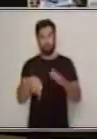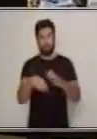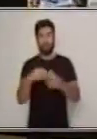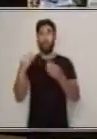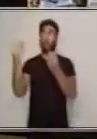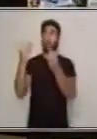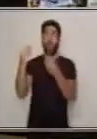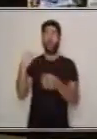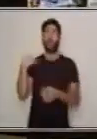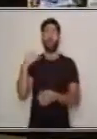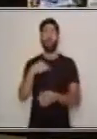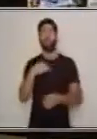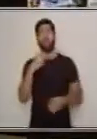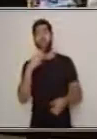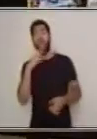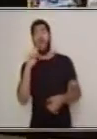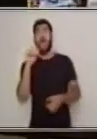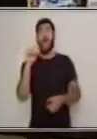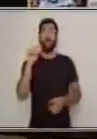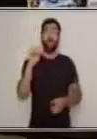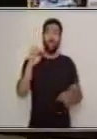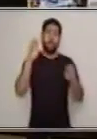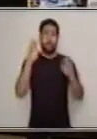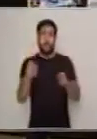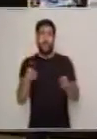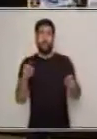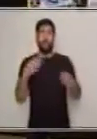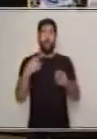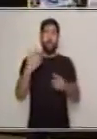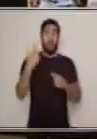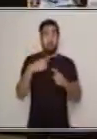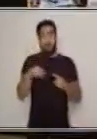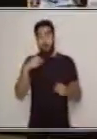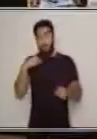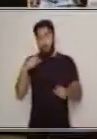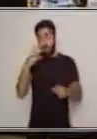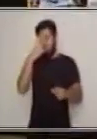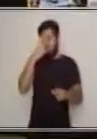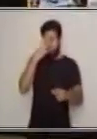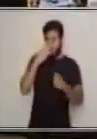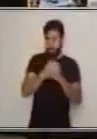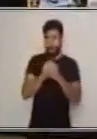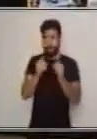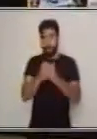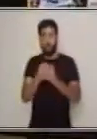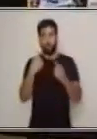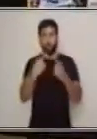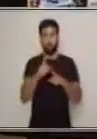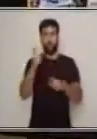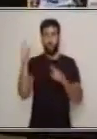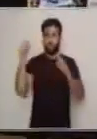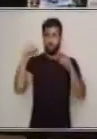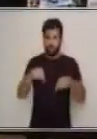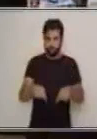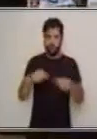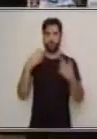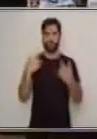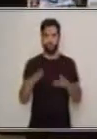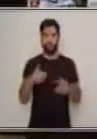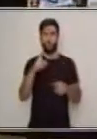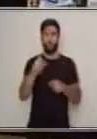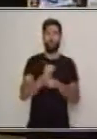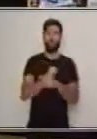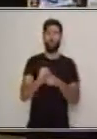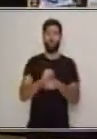hablar en público y nos cuesta porque nos da mucha pena, pero ya en este grado tenemos un poquito más de